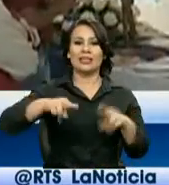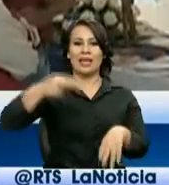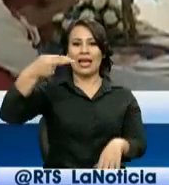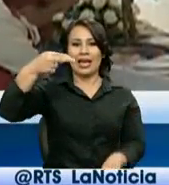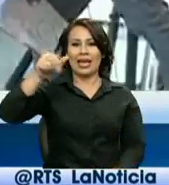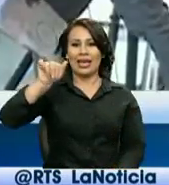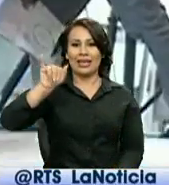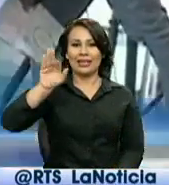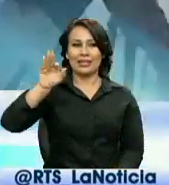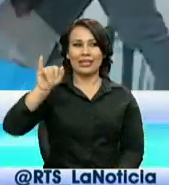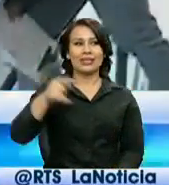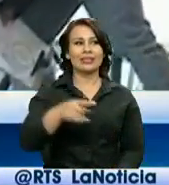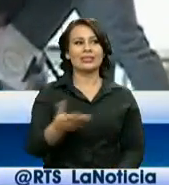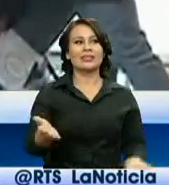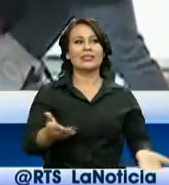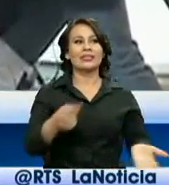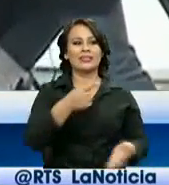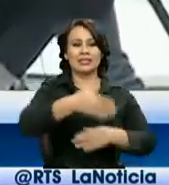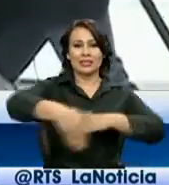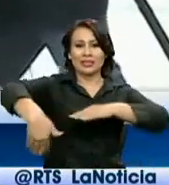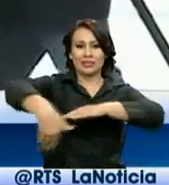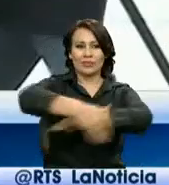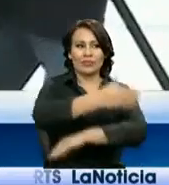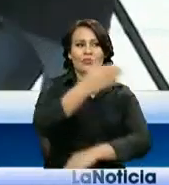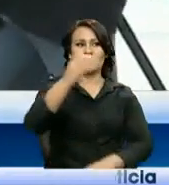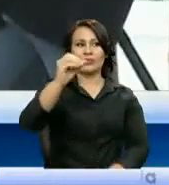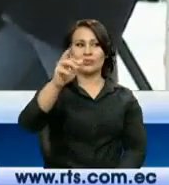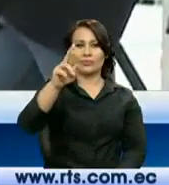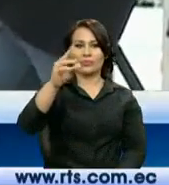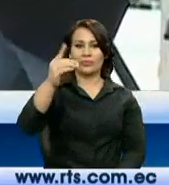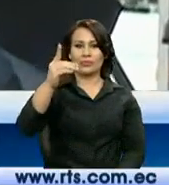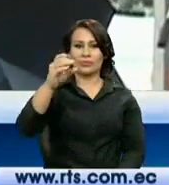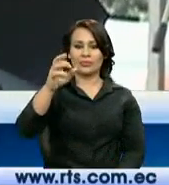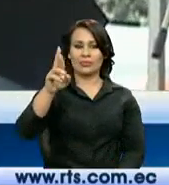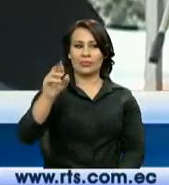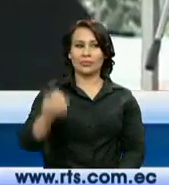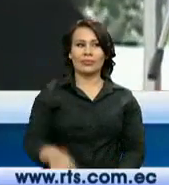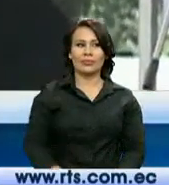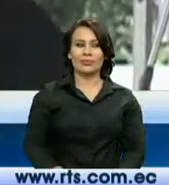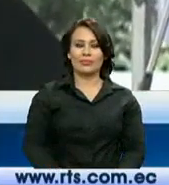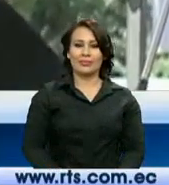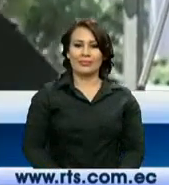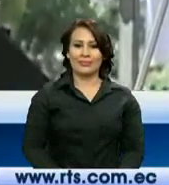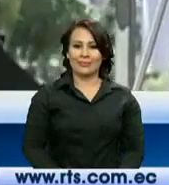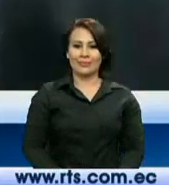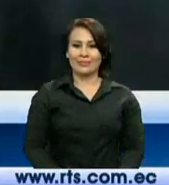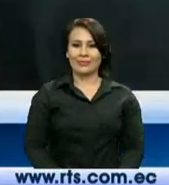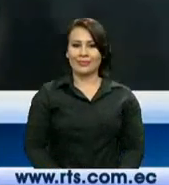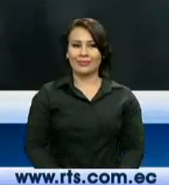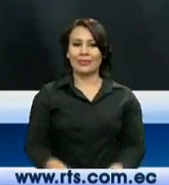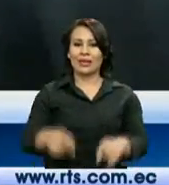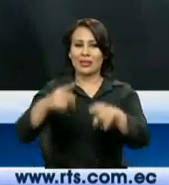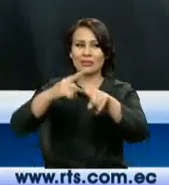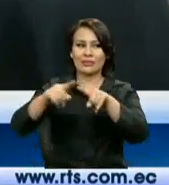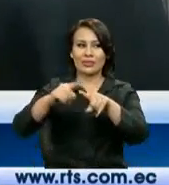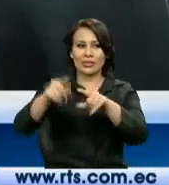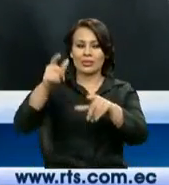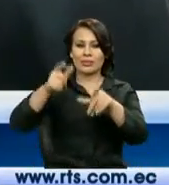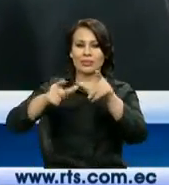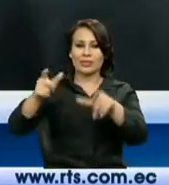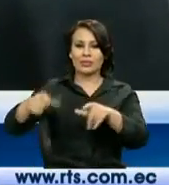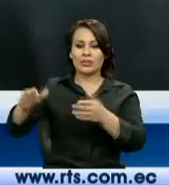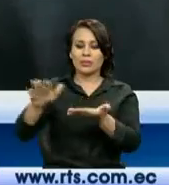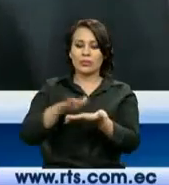Gabriela Mistral, ubicada en la calle Cordero, entre Diego de Almagro y Reina Victoria, en el norte de la ciudad. Tiene varias manifestaciones